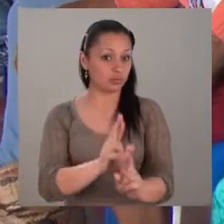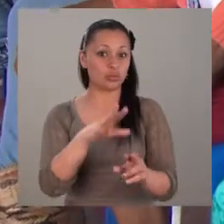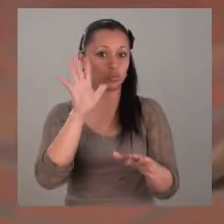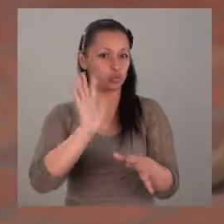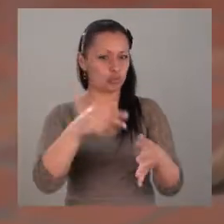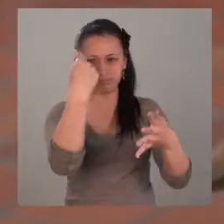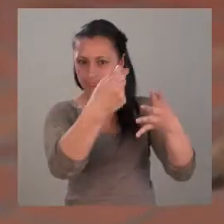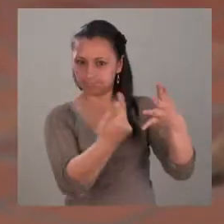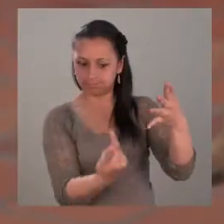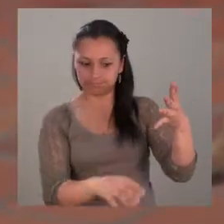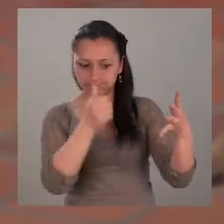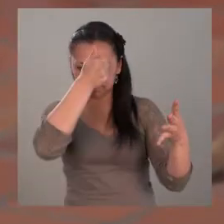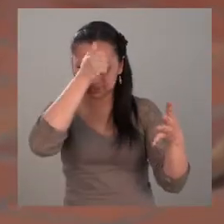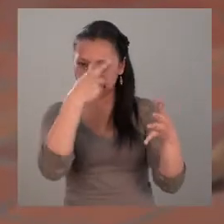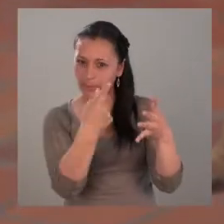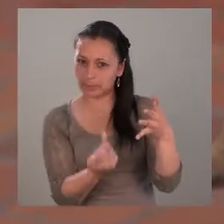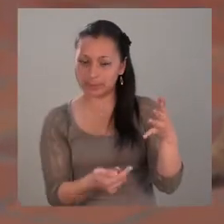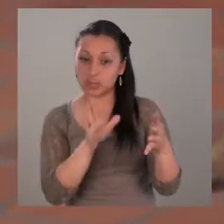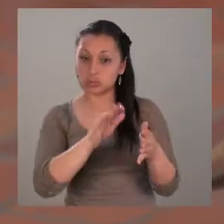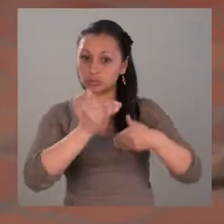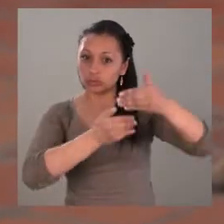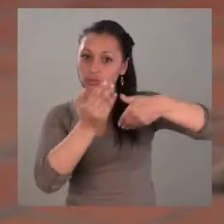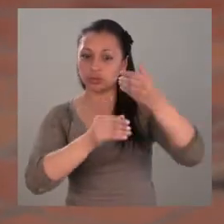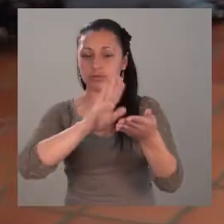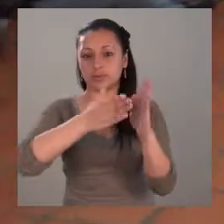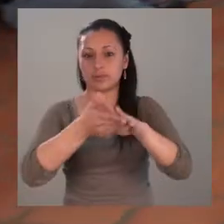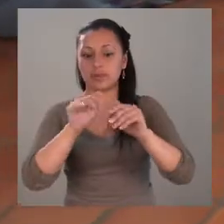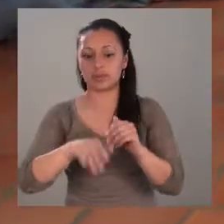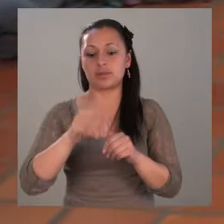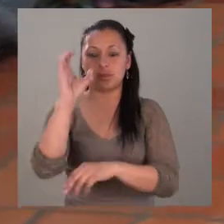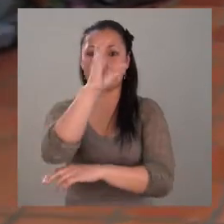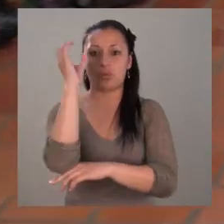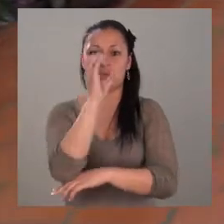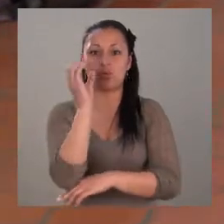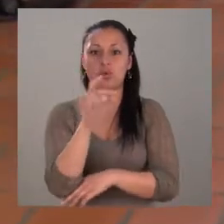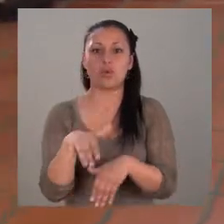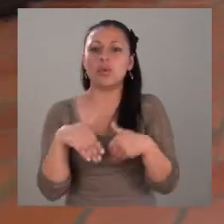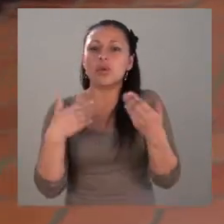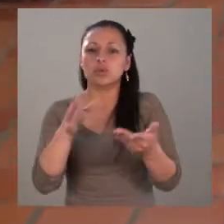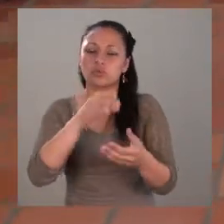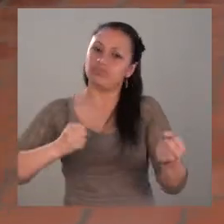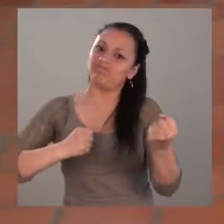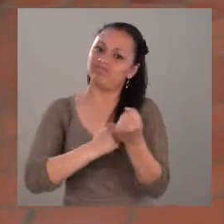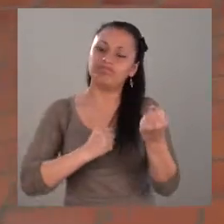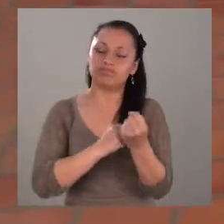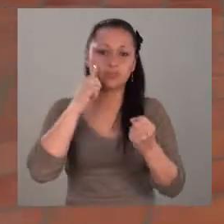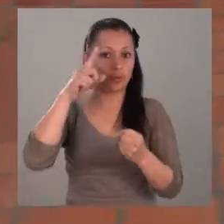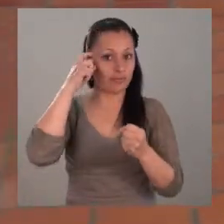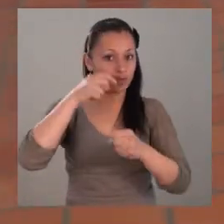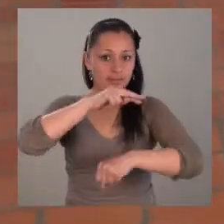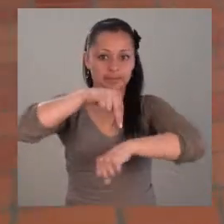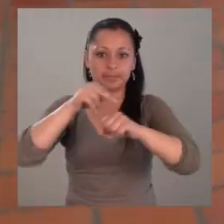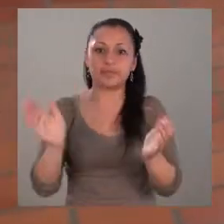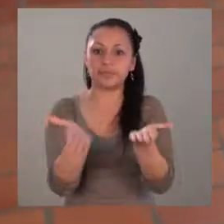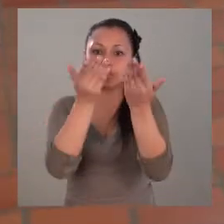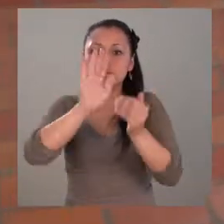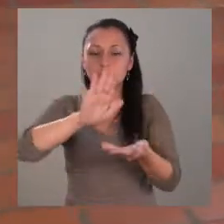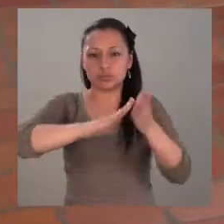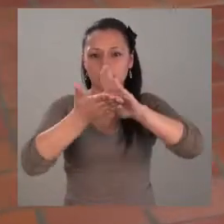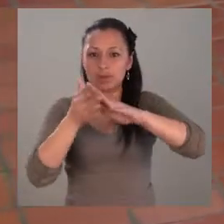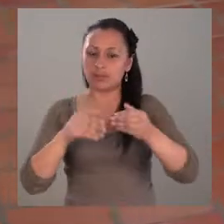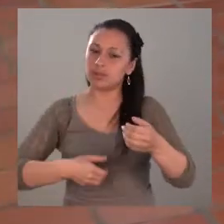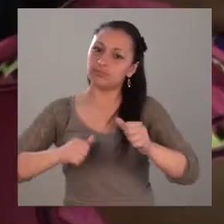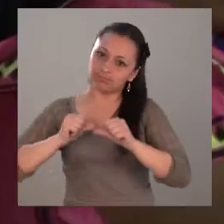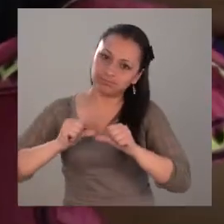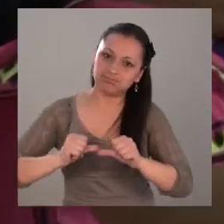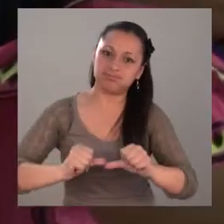Reconociendo estos principios y considerando el proceso de paz que se adelanta en Colombia y el apoyo decidido del gobierno de Nariño Mejor a una paz duradera